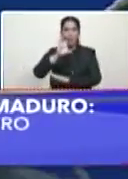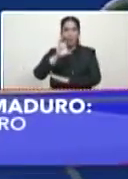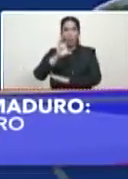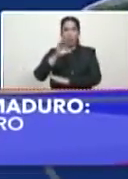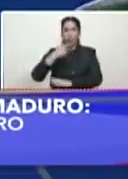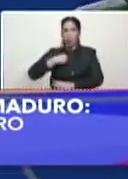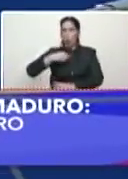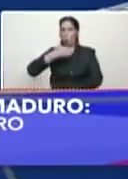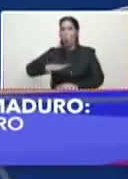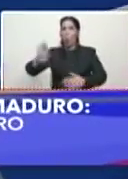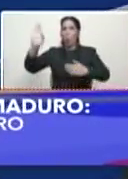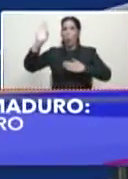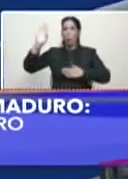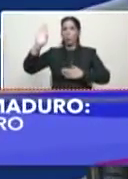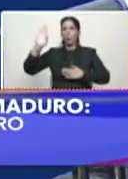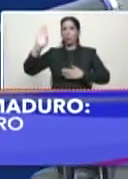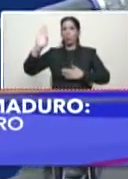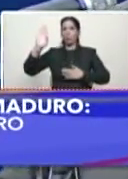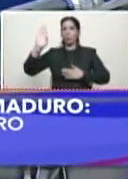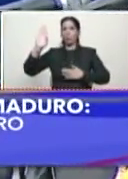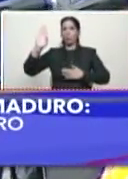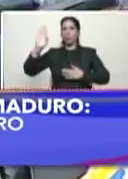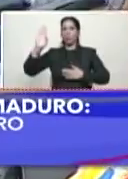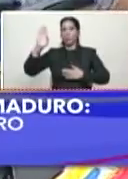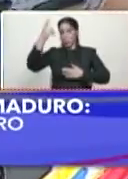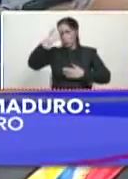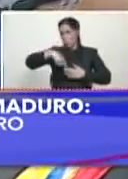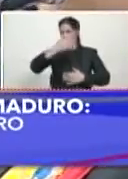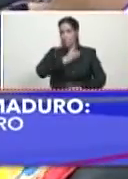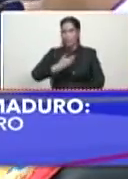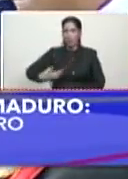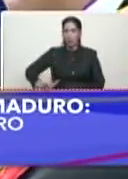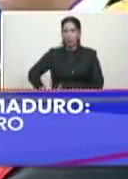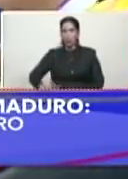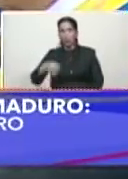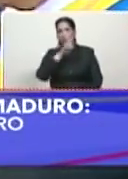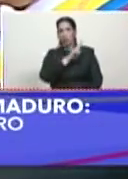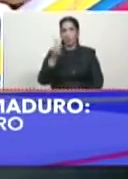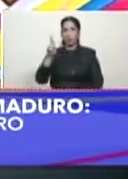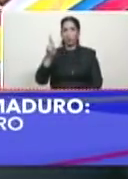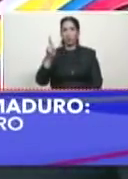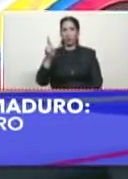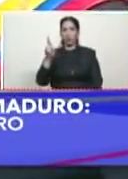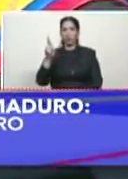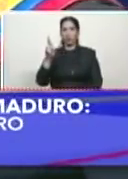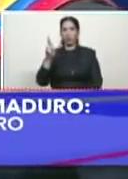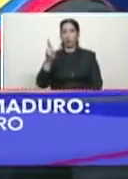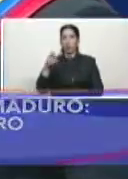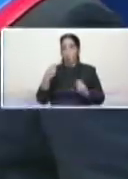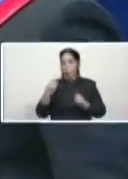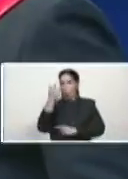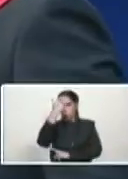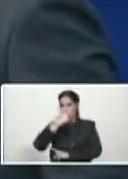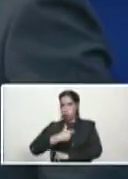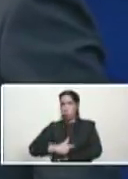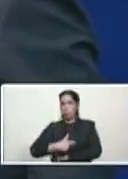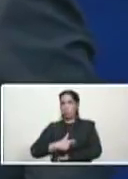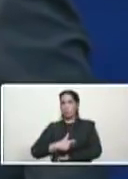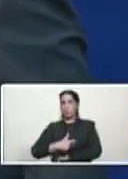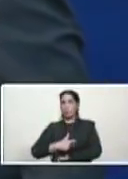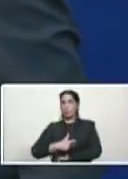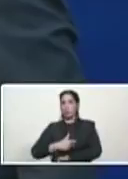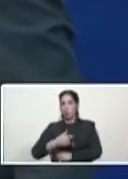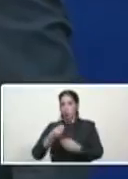les juro, como presidente de la República, como ciudadano,